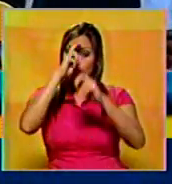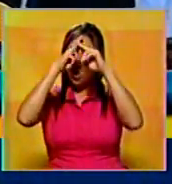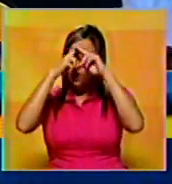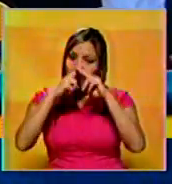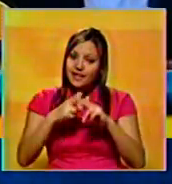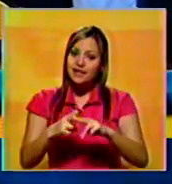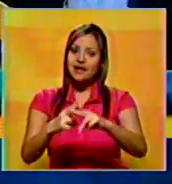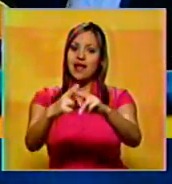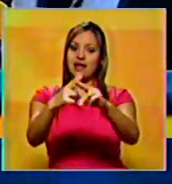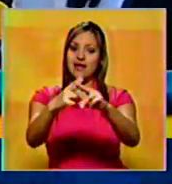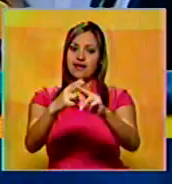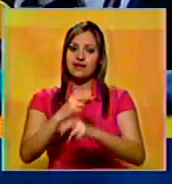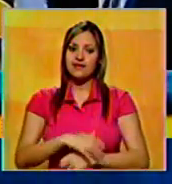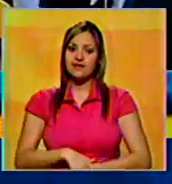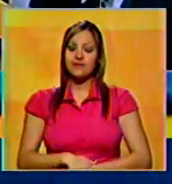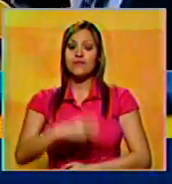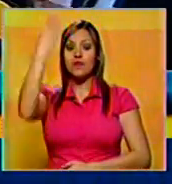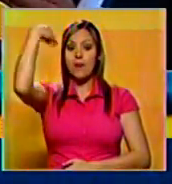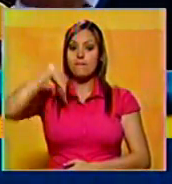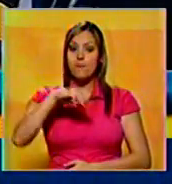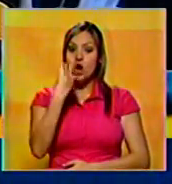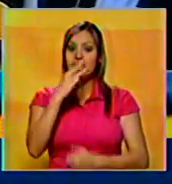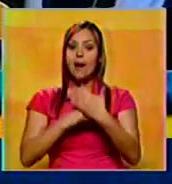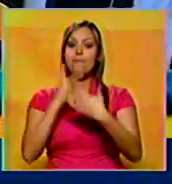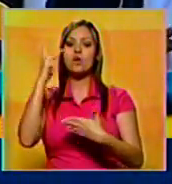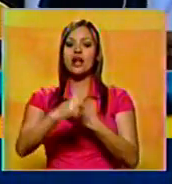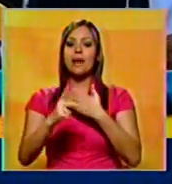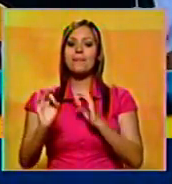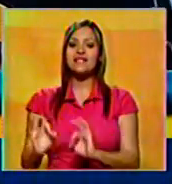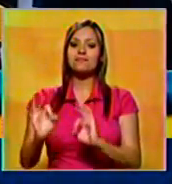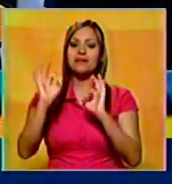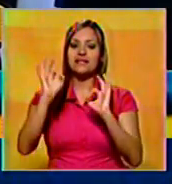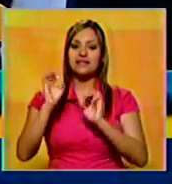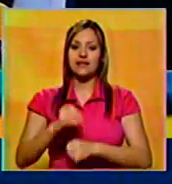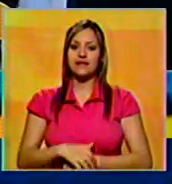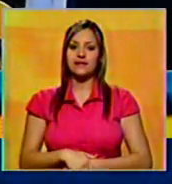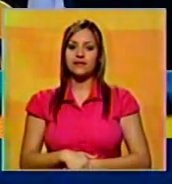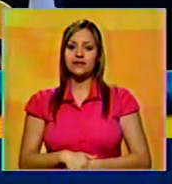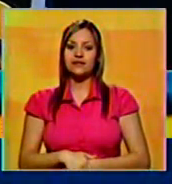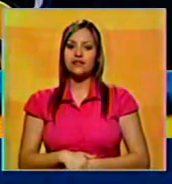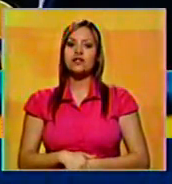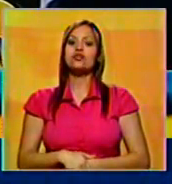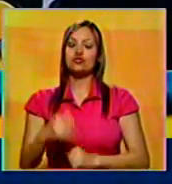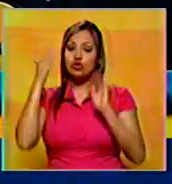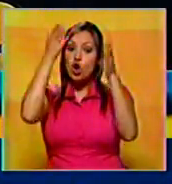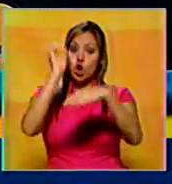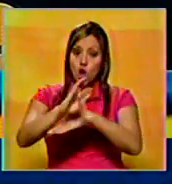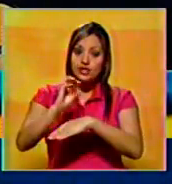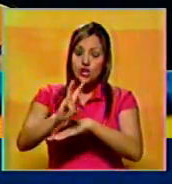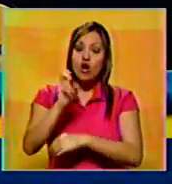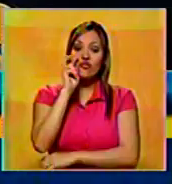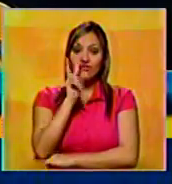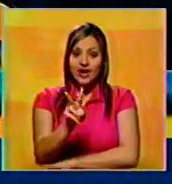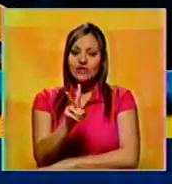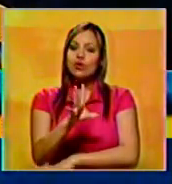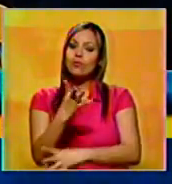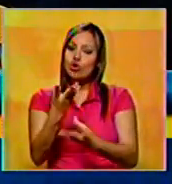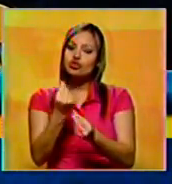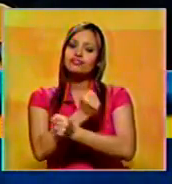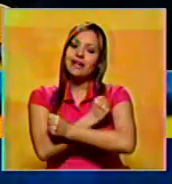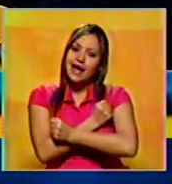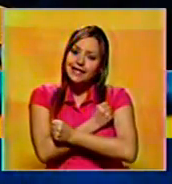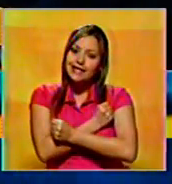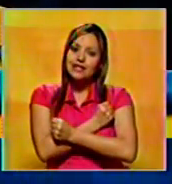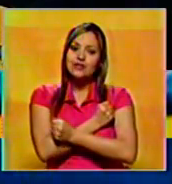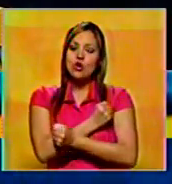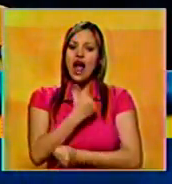homenaje a Mónica, un programa especial, y le recomiendo que lo vean porque está hecho con mucho cariño,